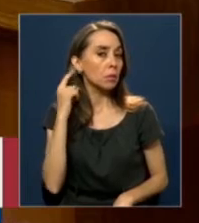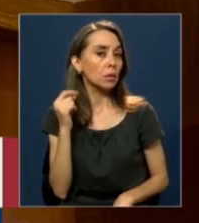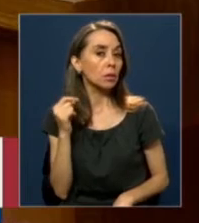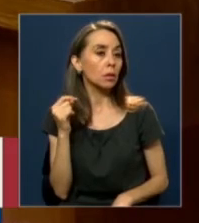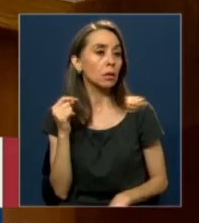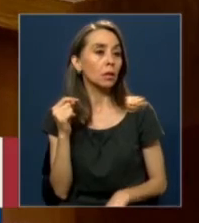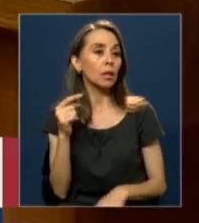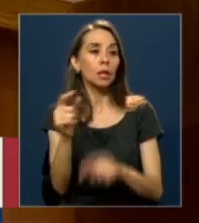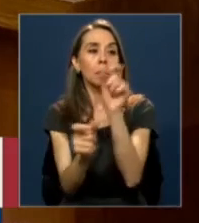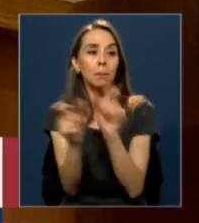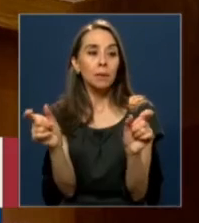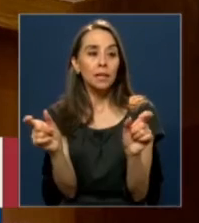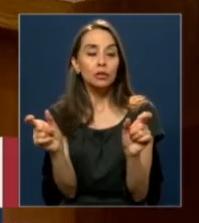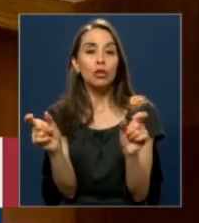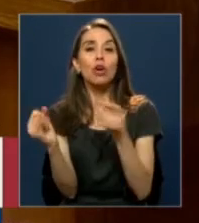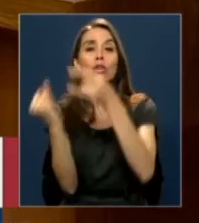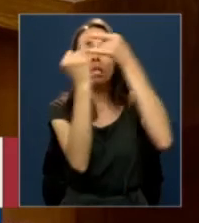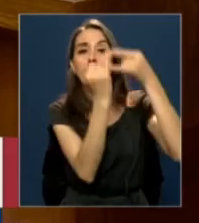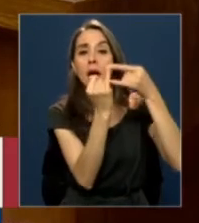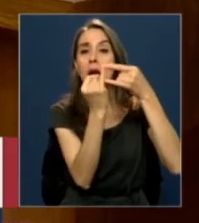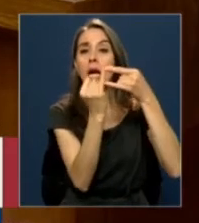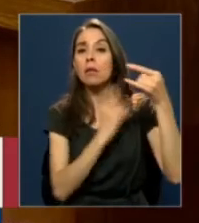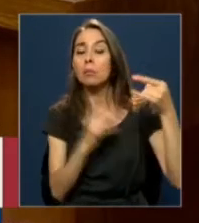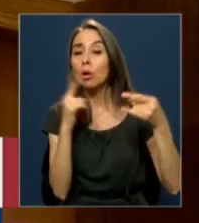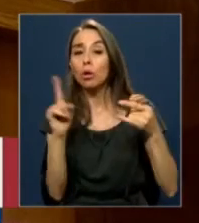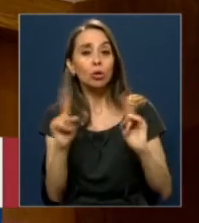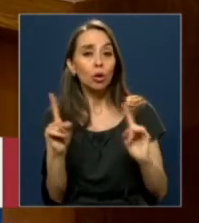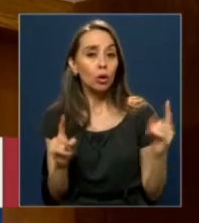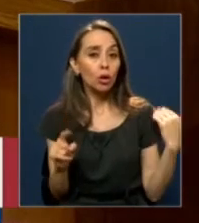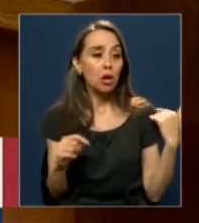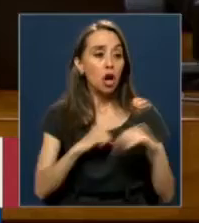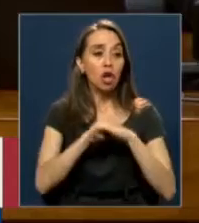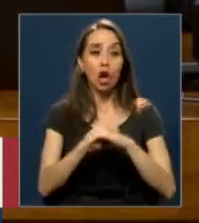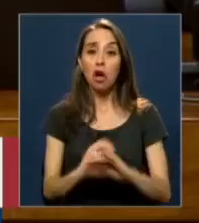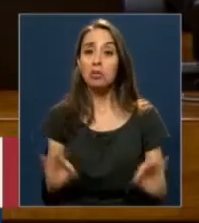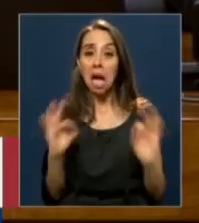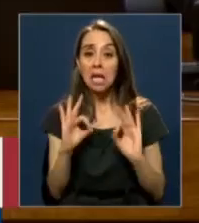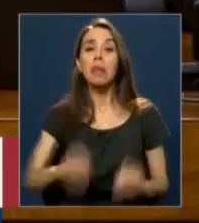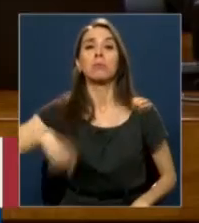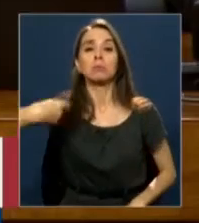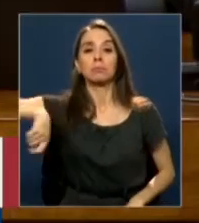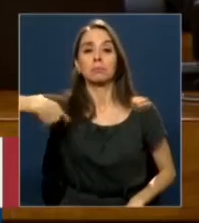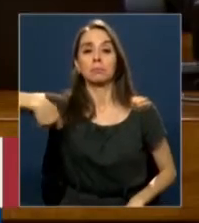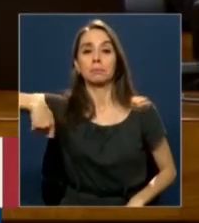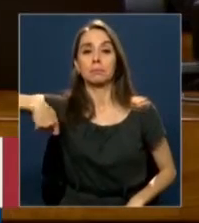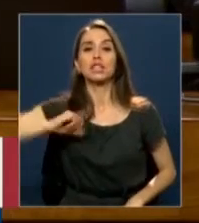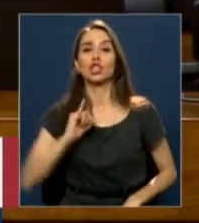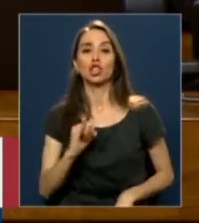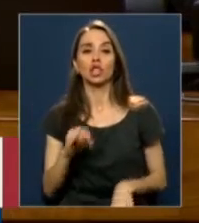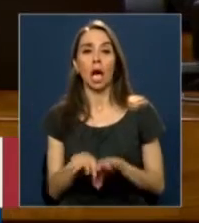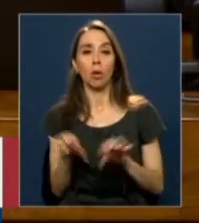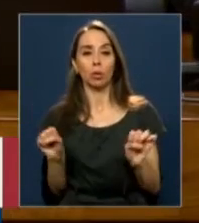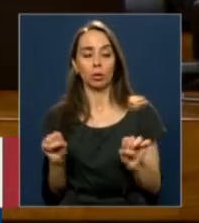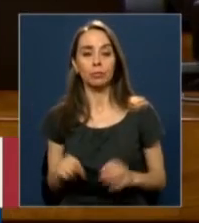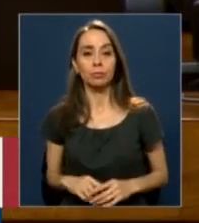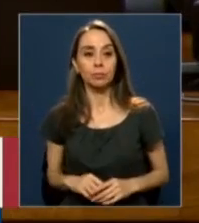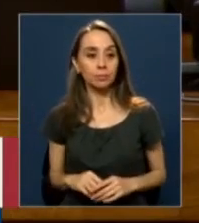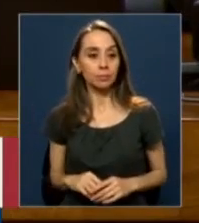La gente, de manera telemática. No, nadie se opone. ¿Nadie se opone? Acordado.